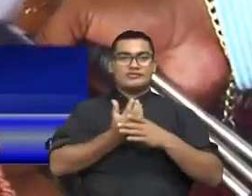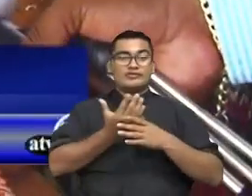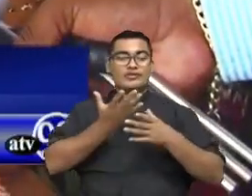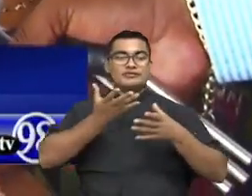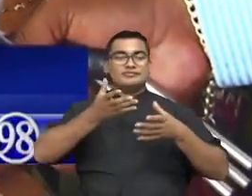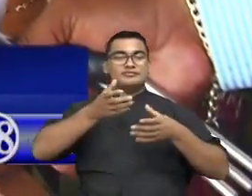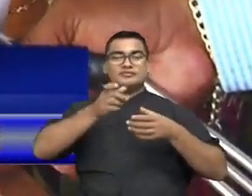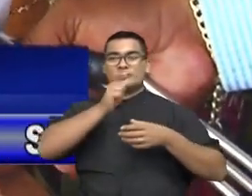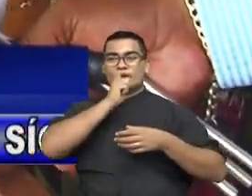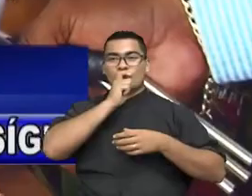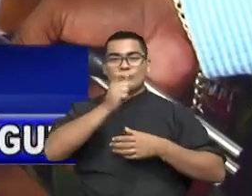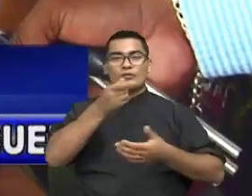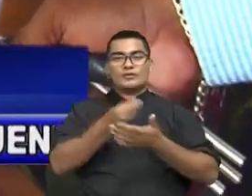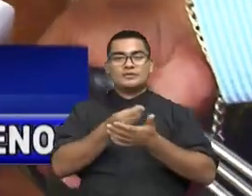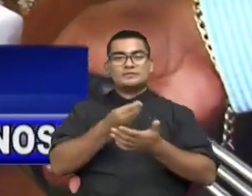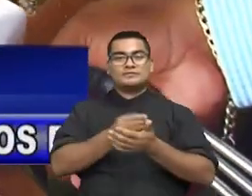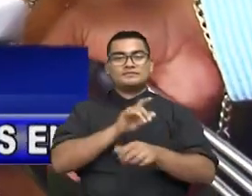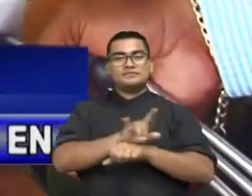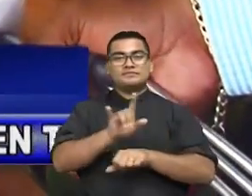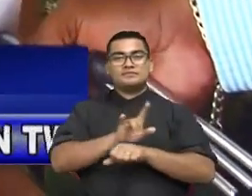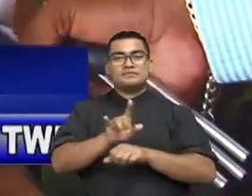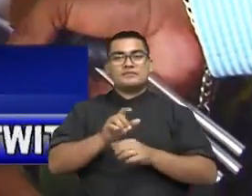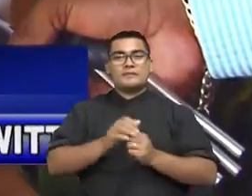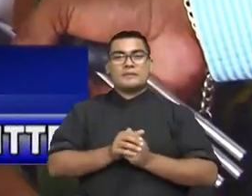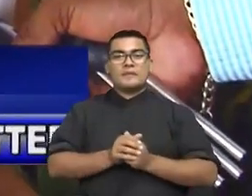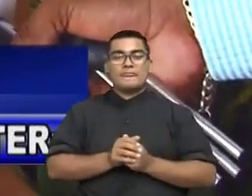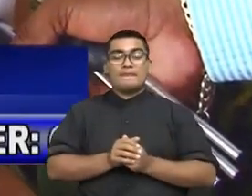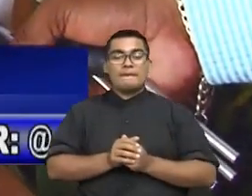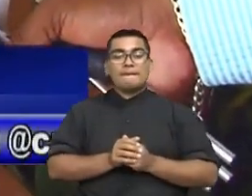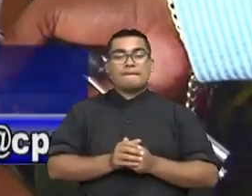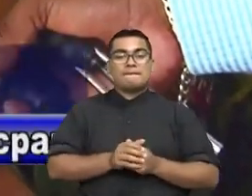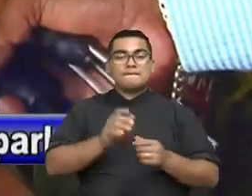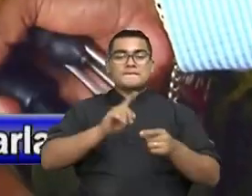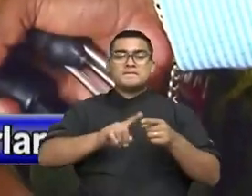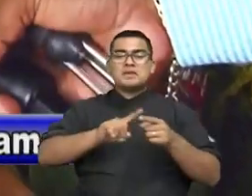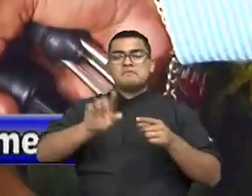margaritas. Es la que más buscan. Y lo más favorable,